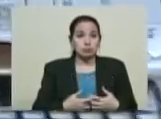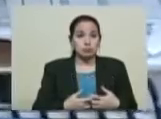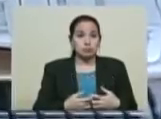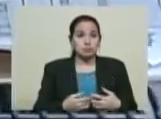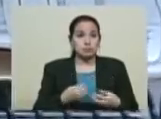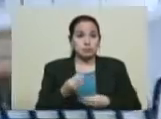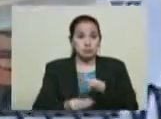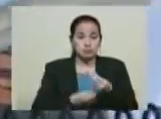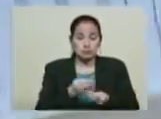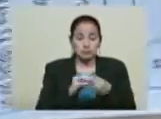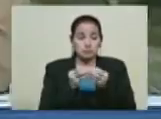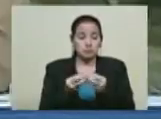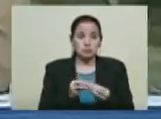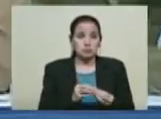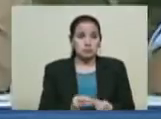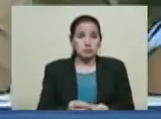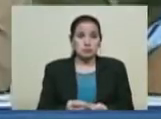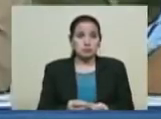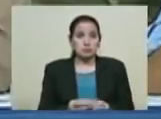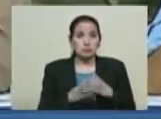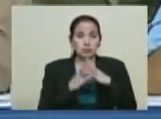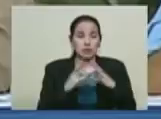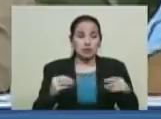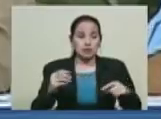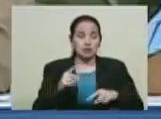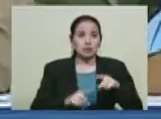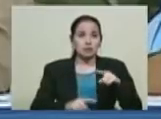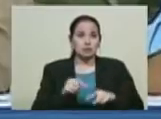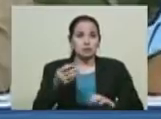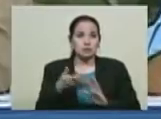e instalación de toda la tecnología.